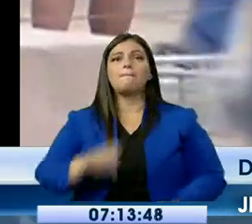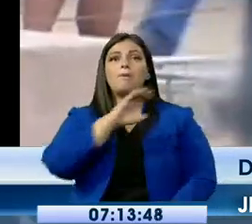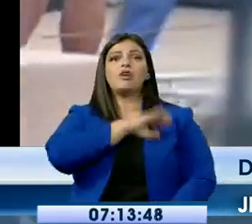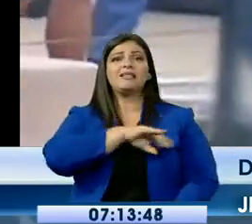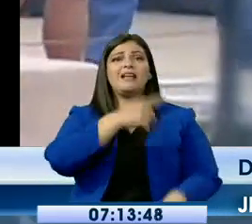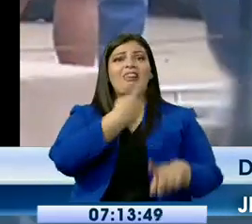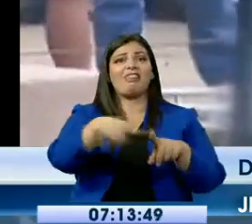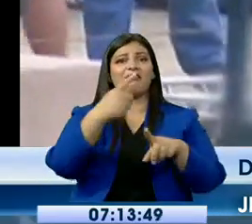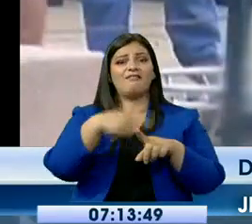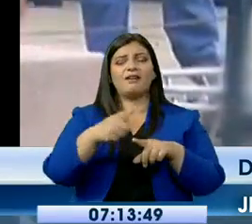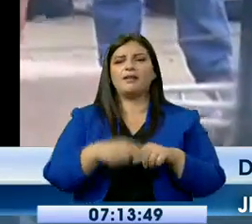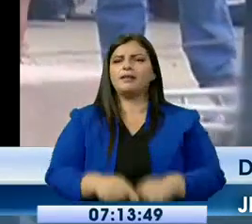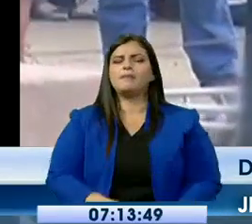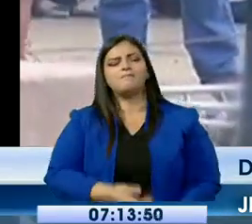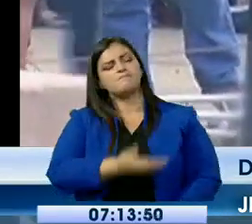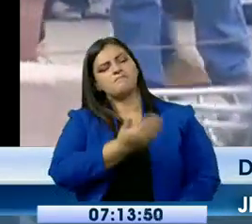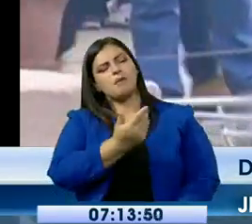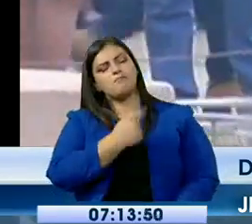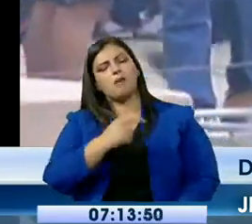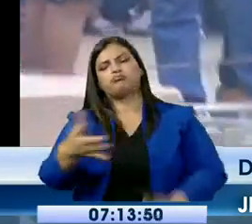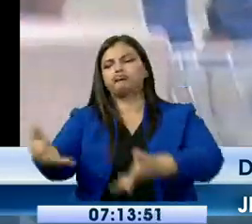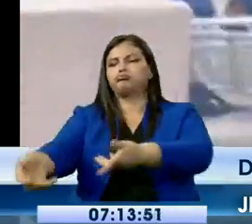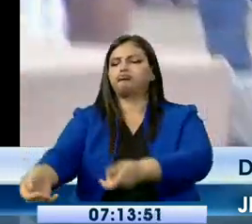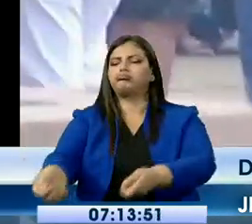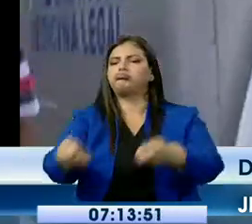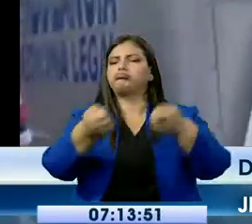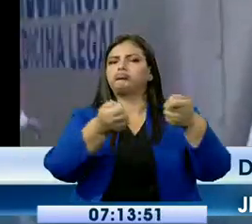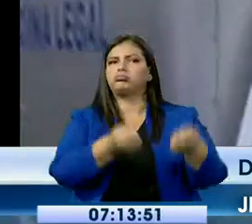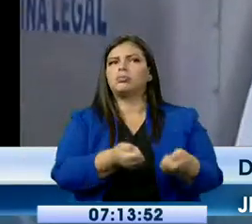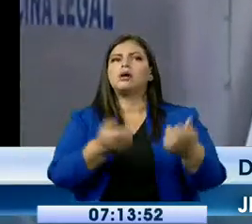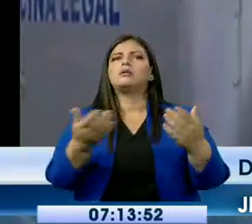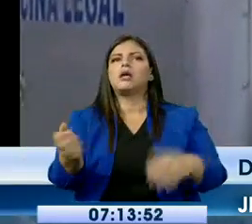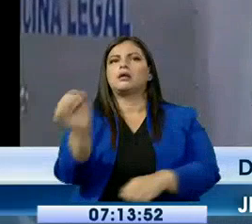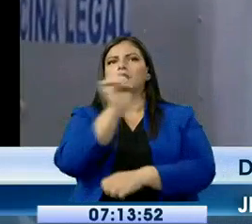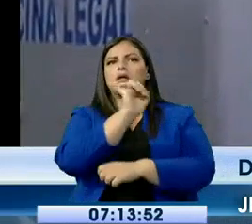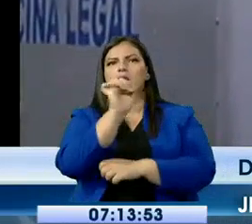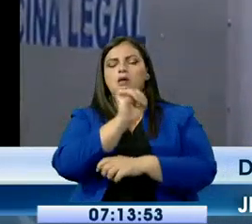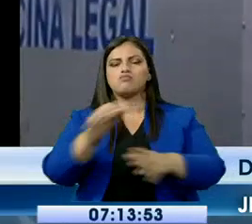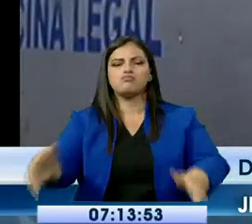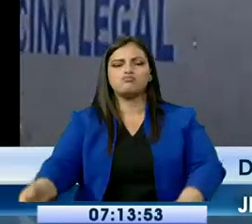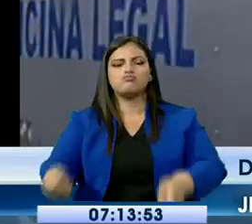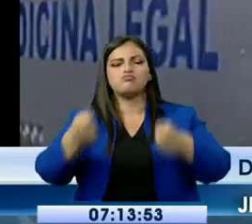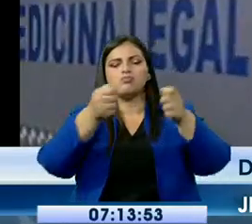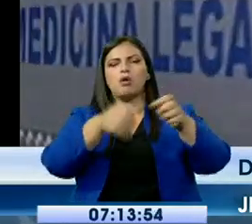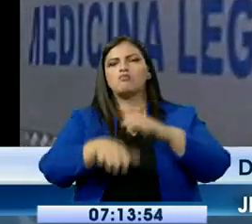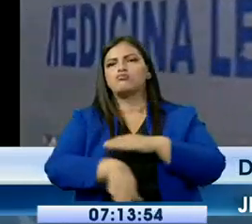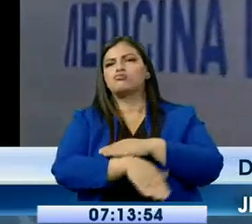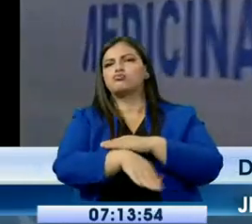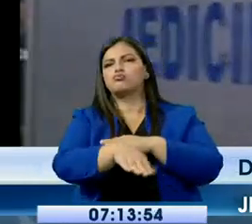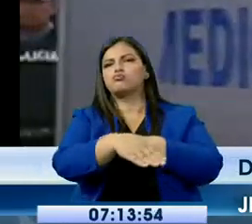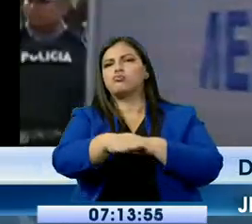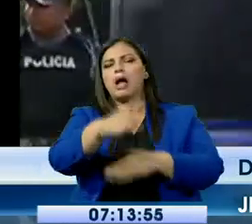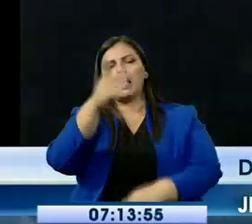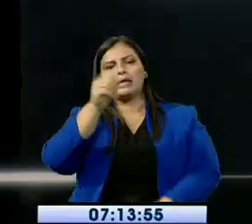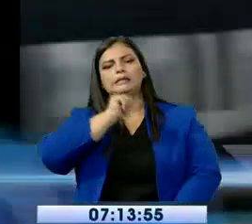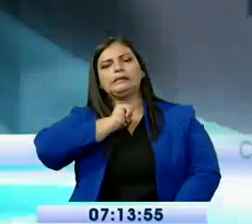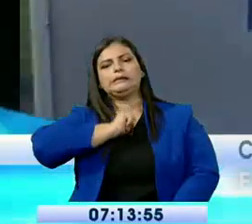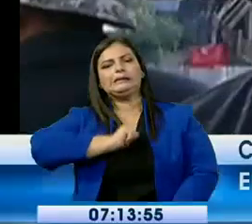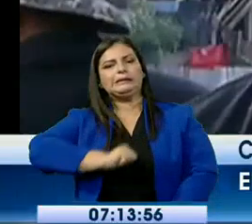el cuerpo del agua, para trasladarlo hasta el edificio de ciencias forenses, en donde se determinaría las causas de su deceso.